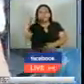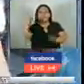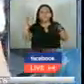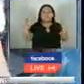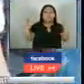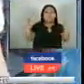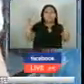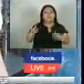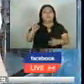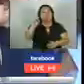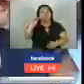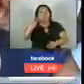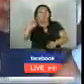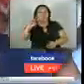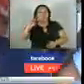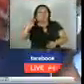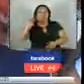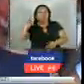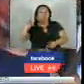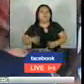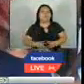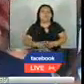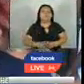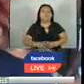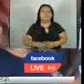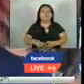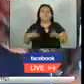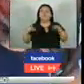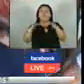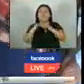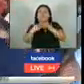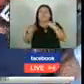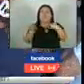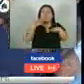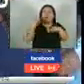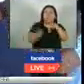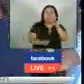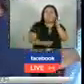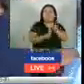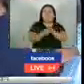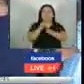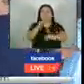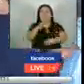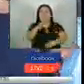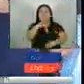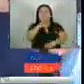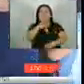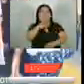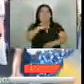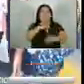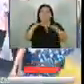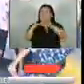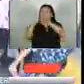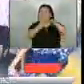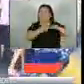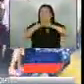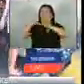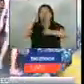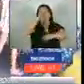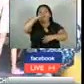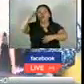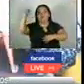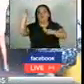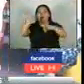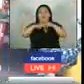lo registrado en 2021. Y agrega que, a pesar que esto impacta a todas las naciones, la subida de